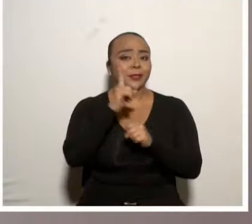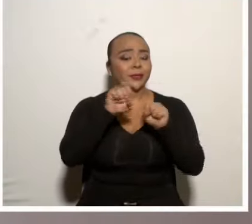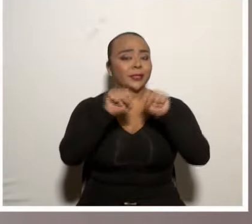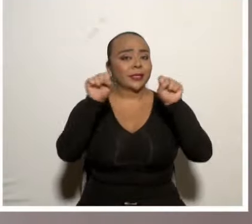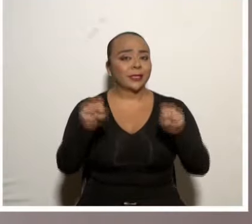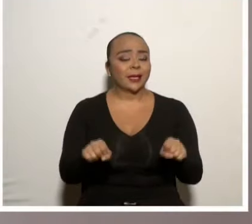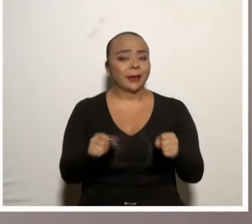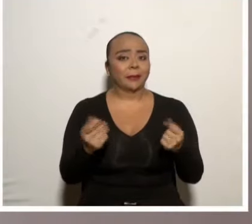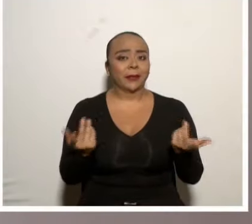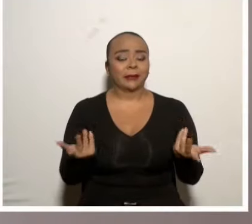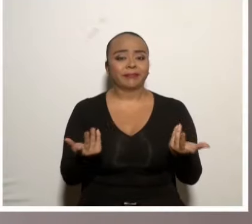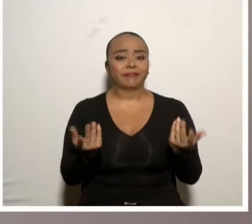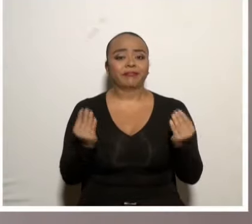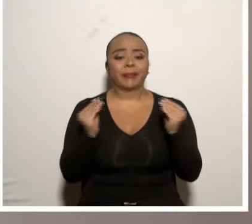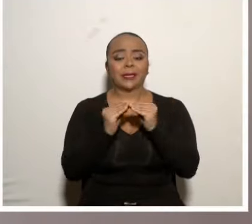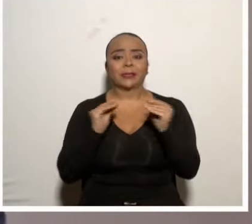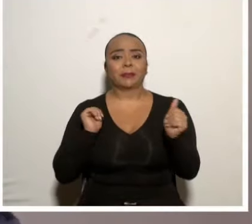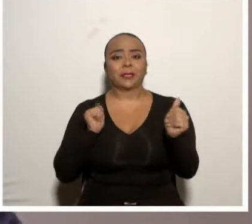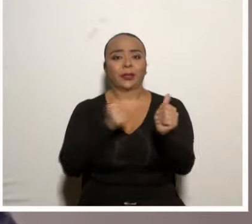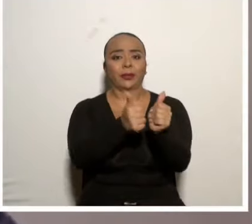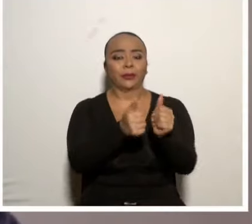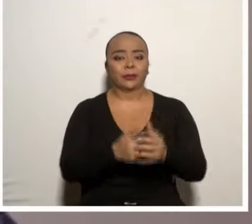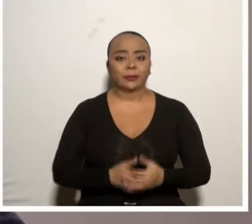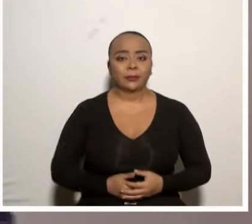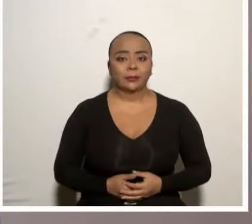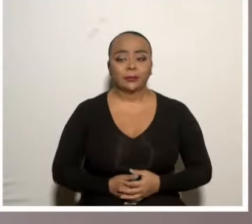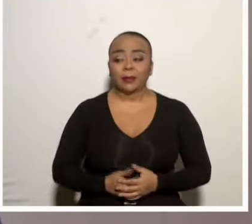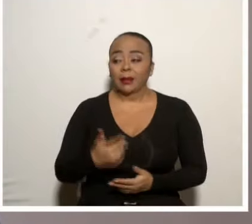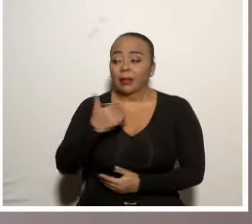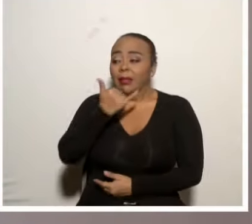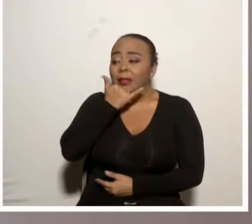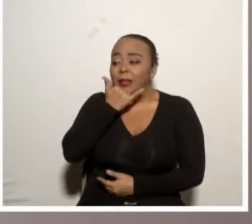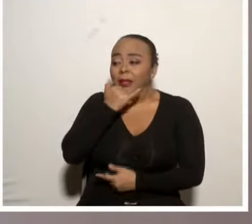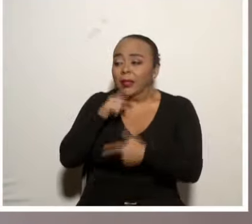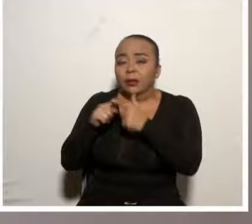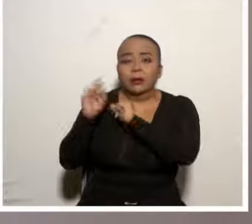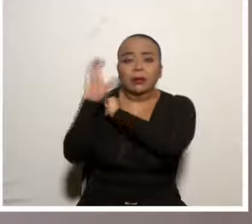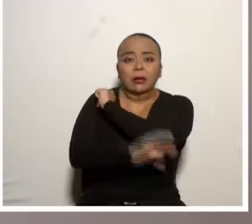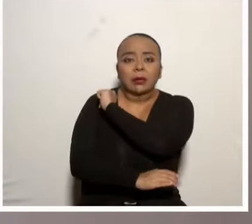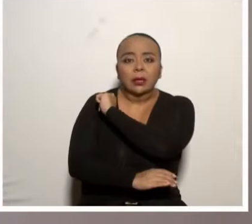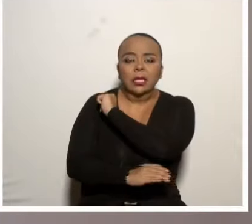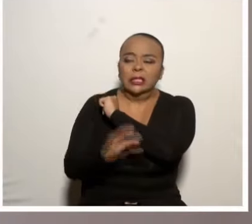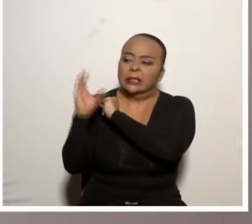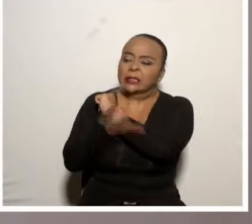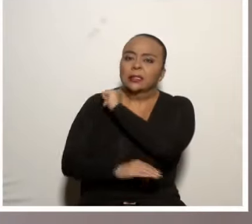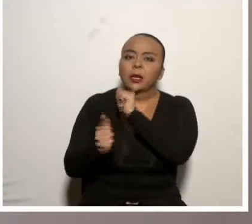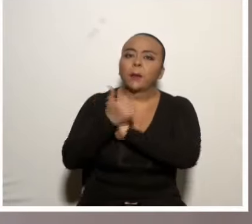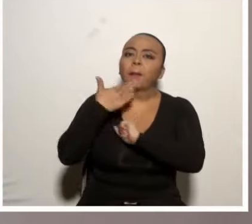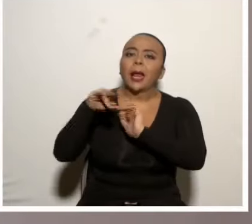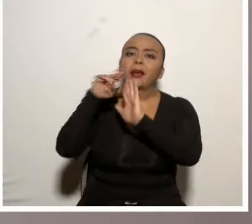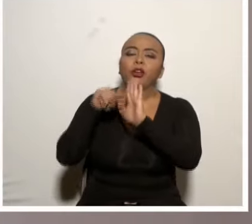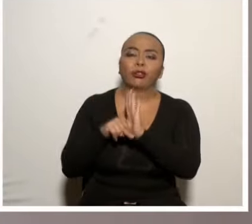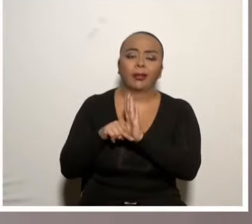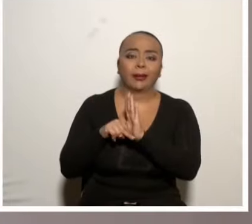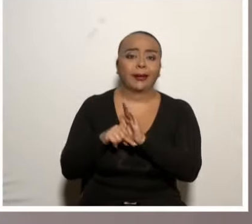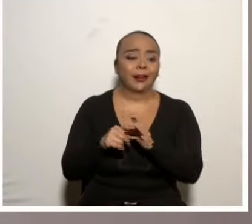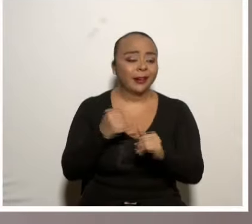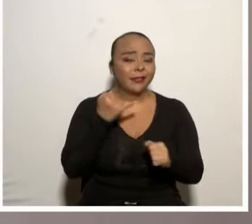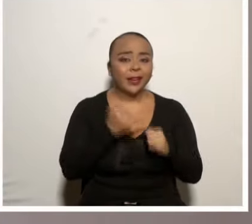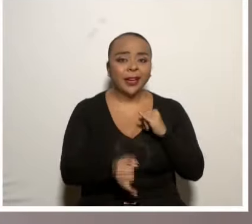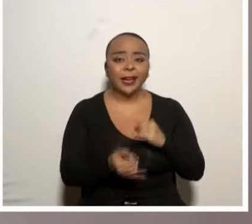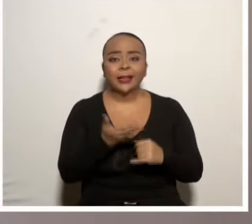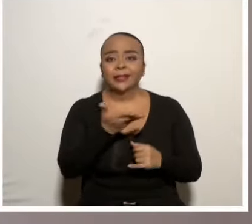sistema más bien persecutorio. El que comete un error se le castiga, y se le castiga con una mala nota que al final